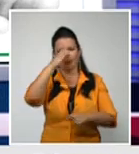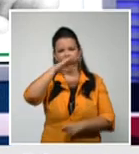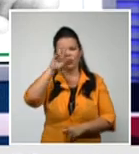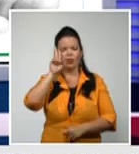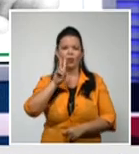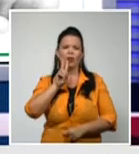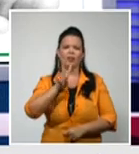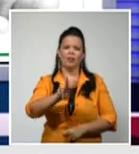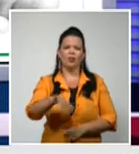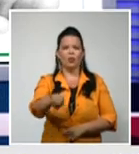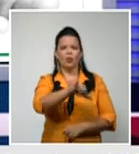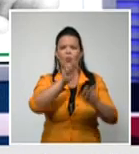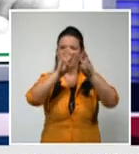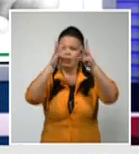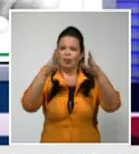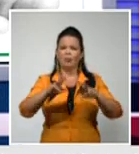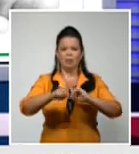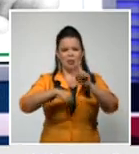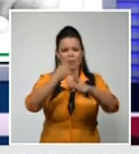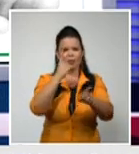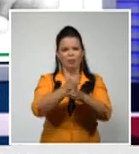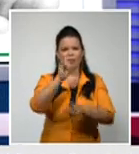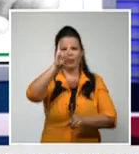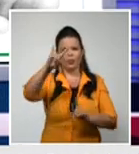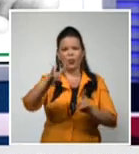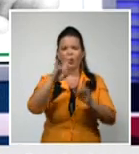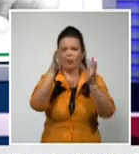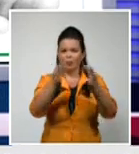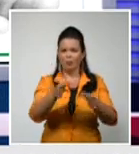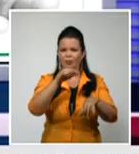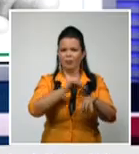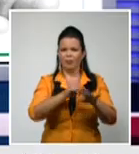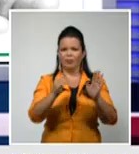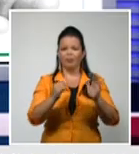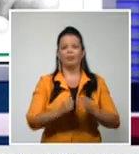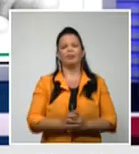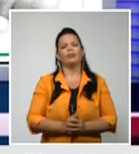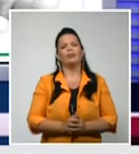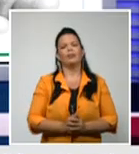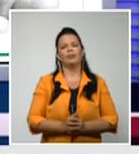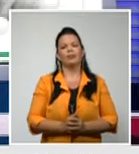en internet. Regrese mañana a las 9 en punto en otra conferencia de prensa. Tenga muy buenos días.